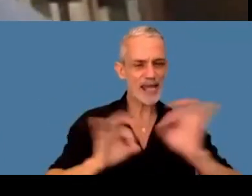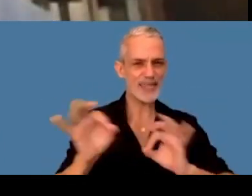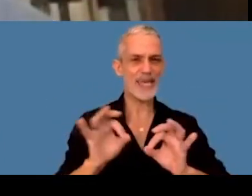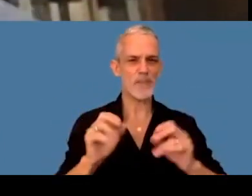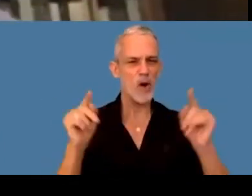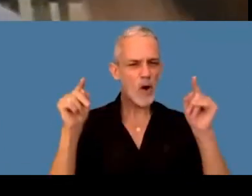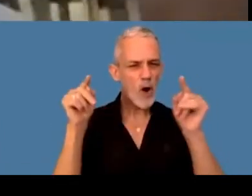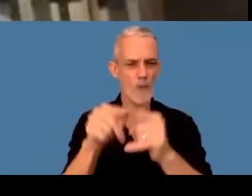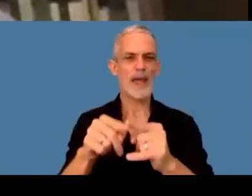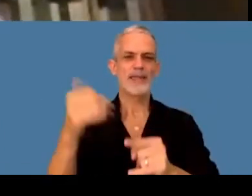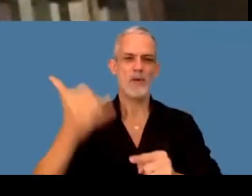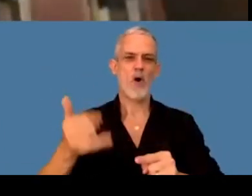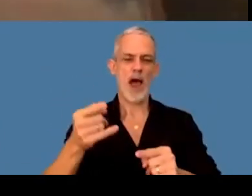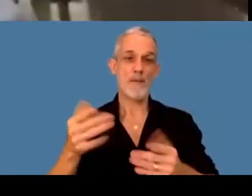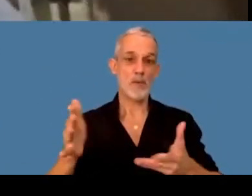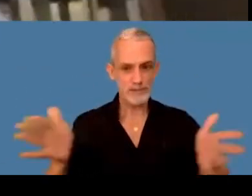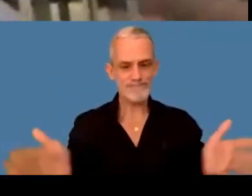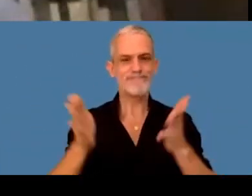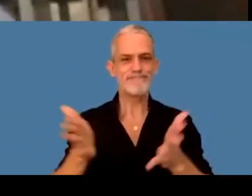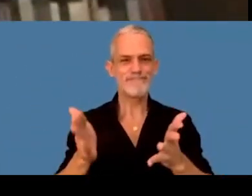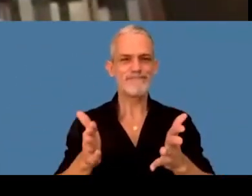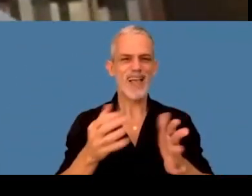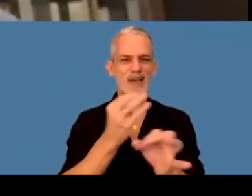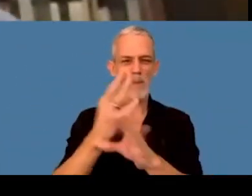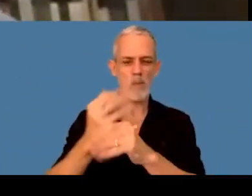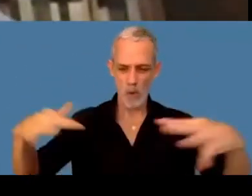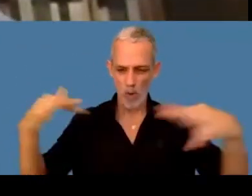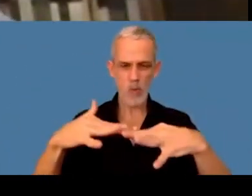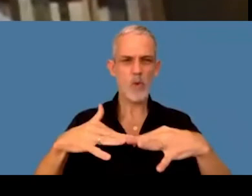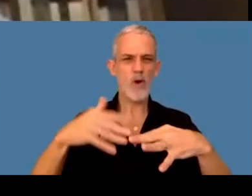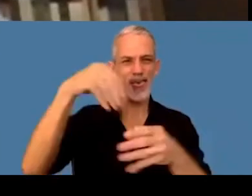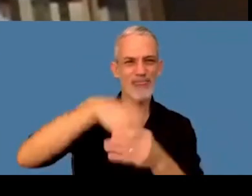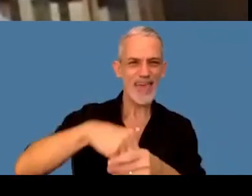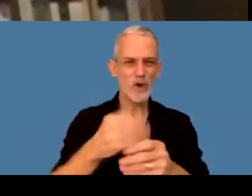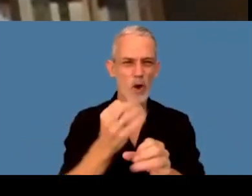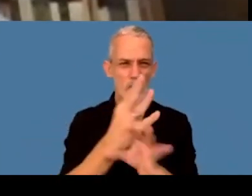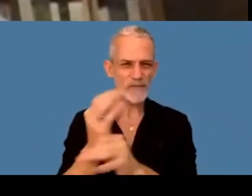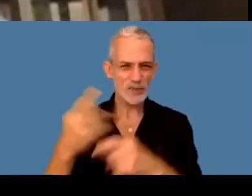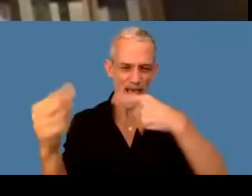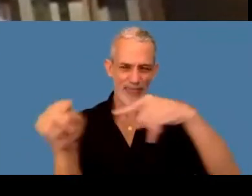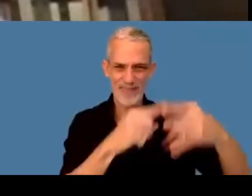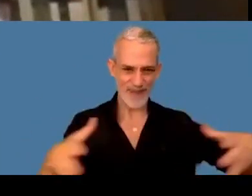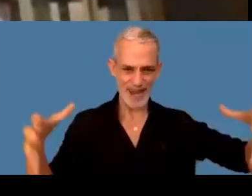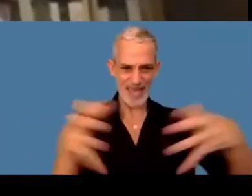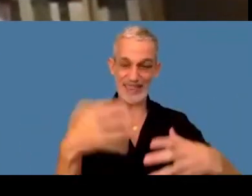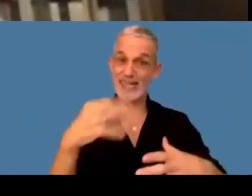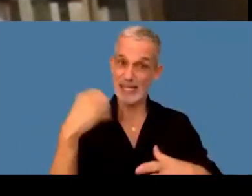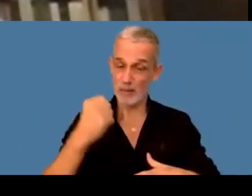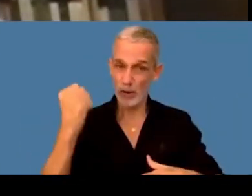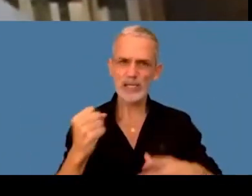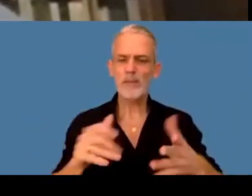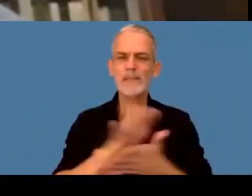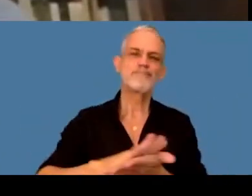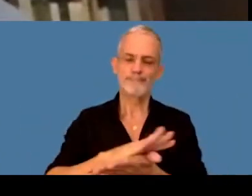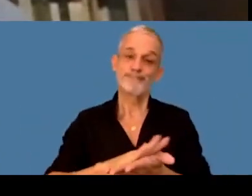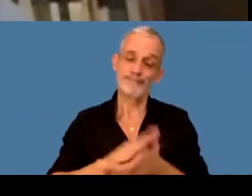por eso impulso tanto lo interdisciplinario, lo transdisciplinario, que me parece central para poder resolver estas cosas.